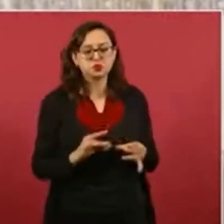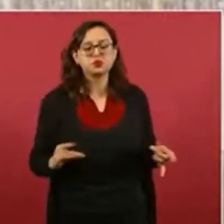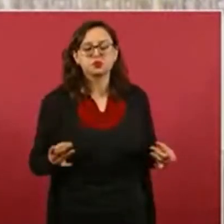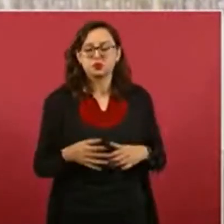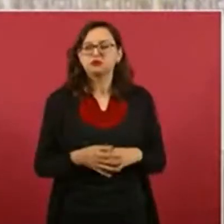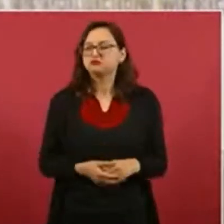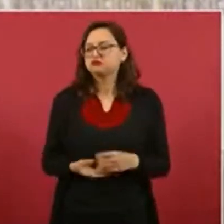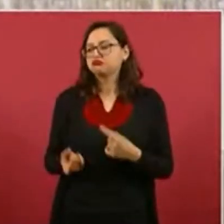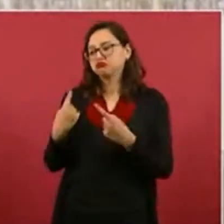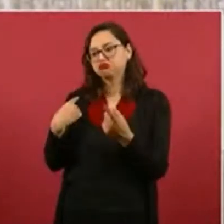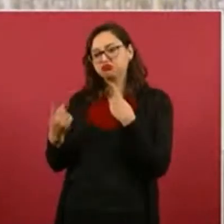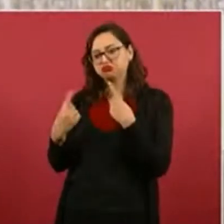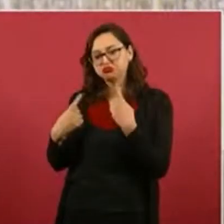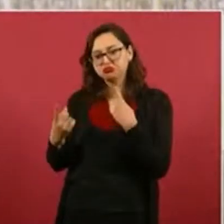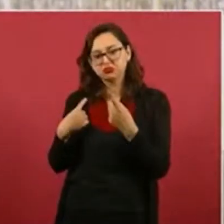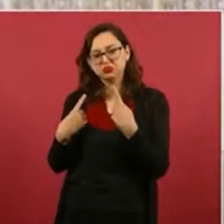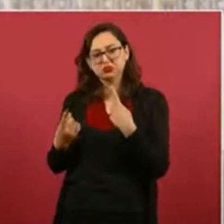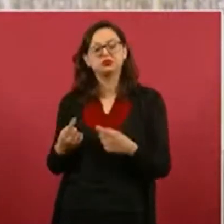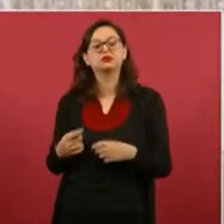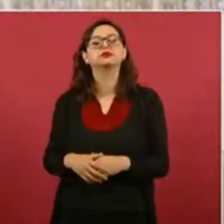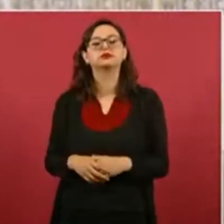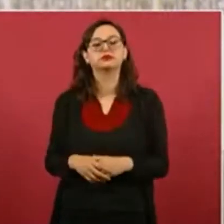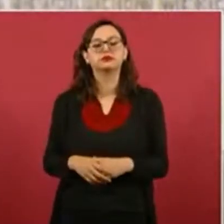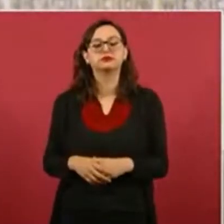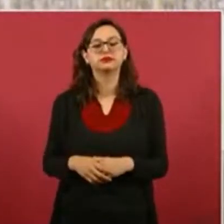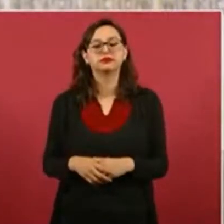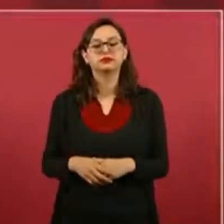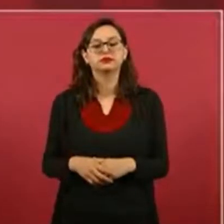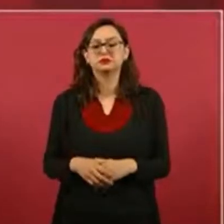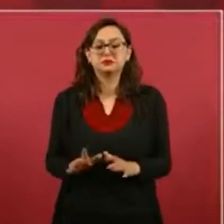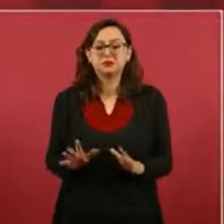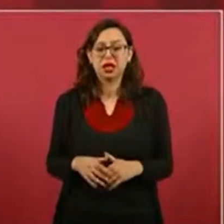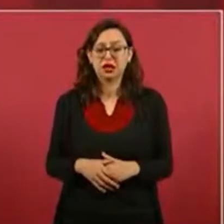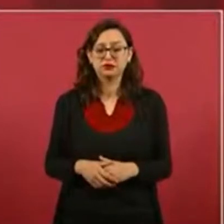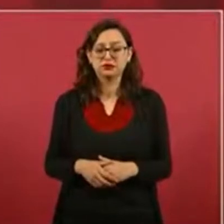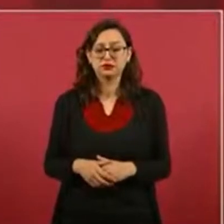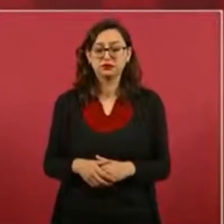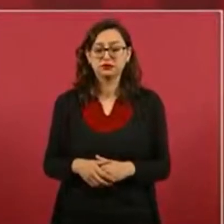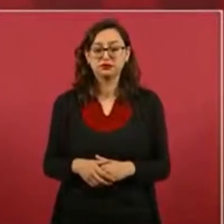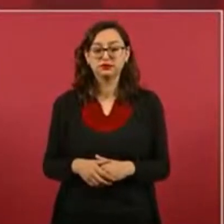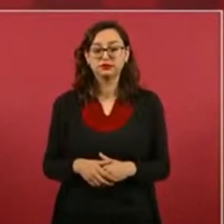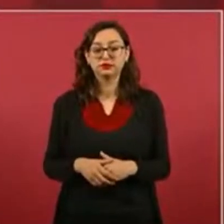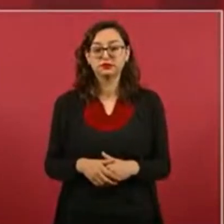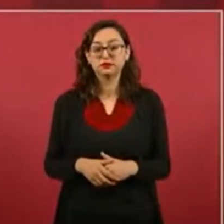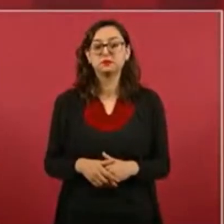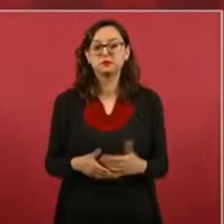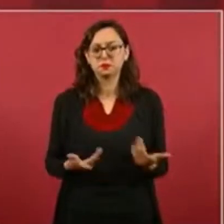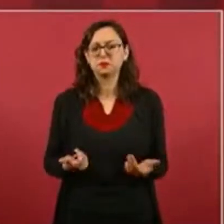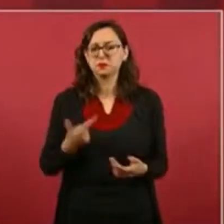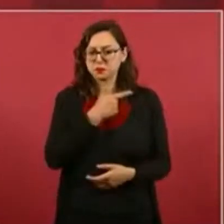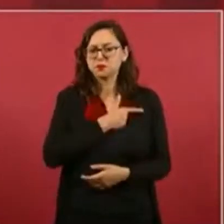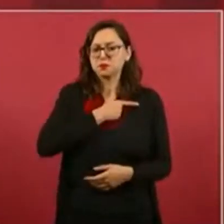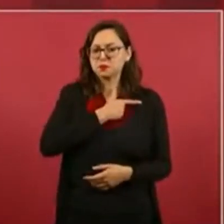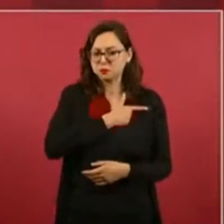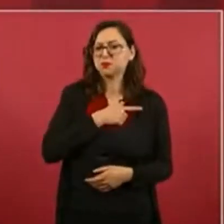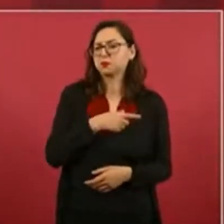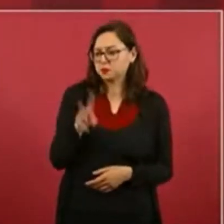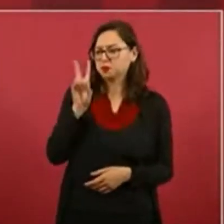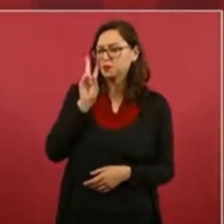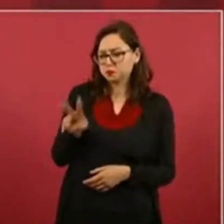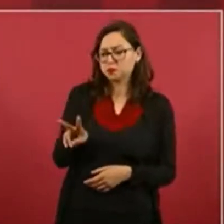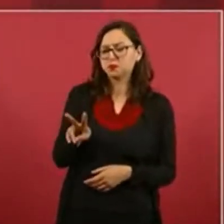platicando y nada más me dio mucho gusto verlo